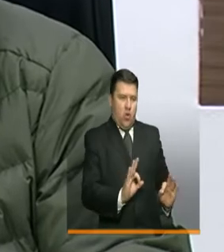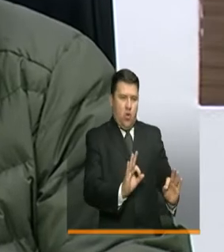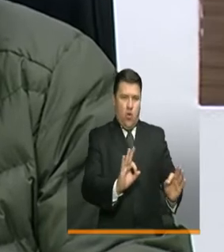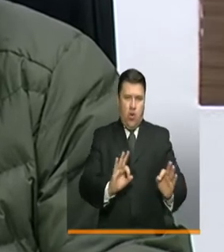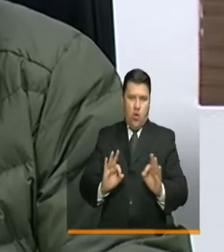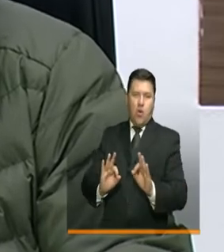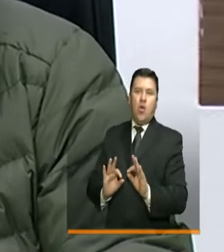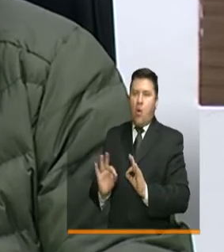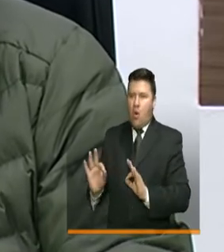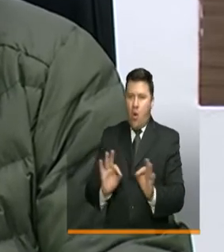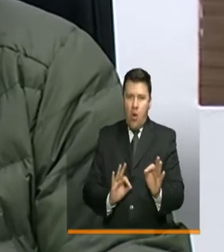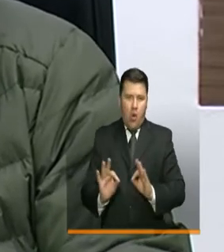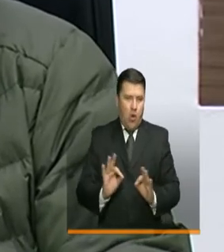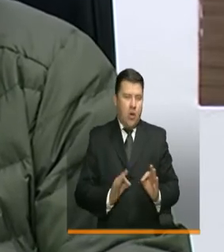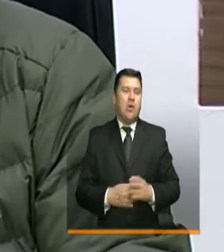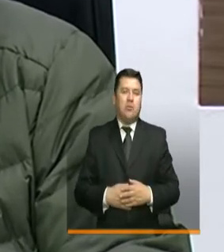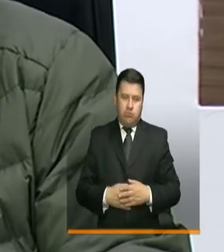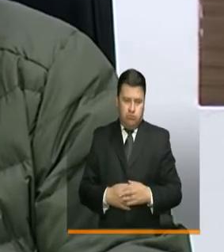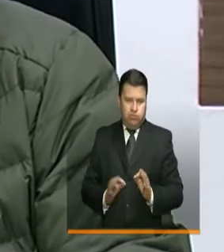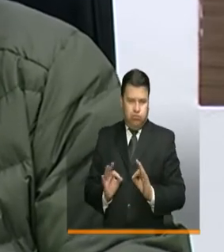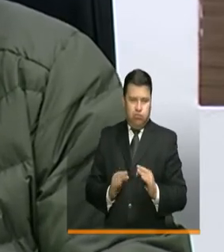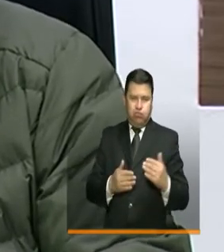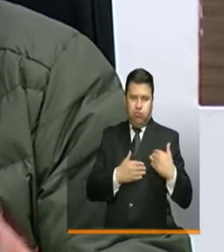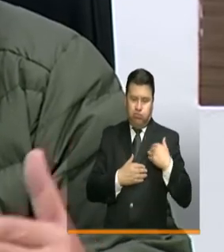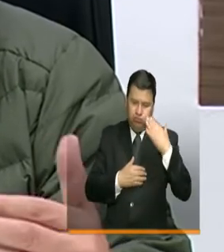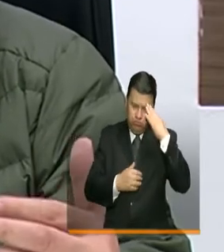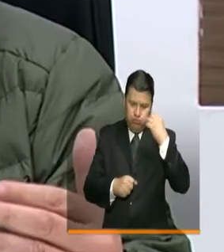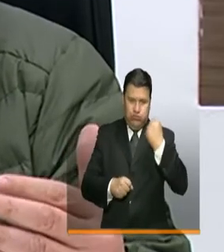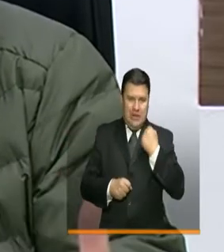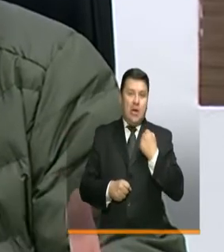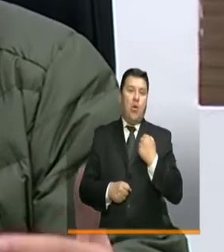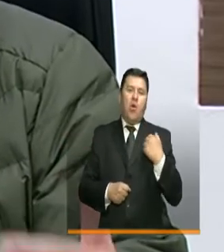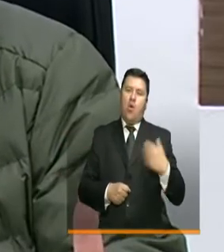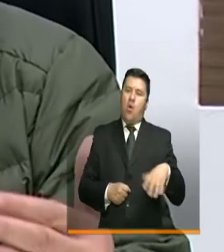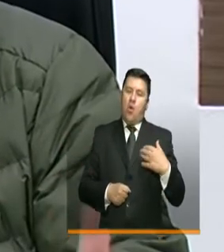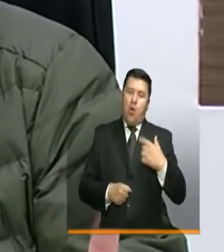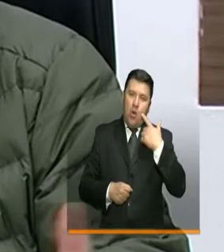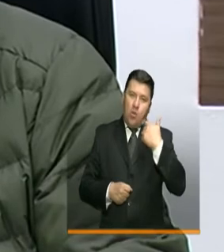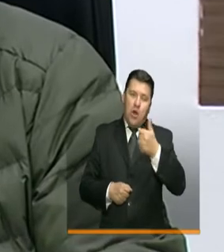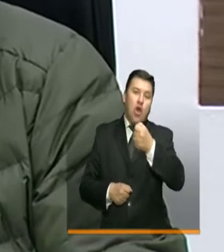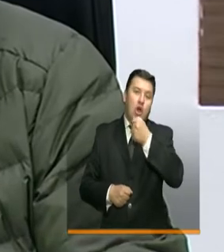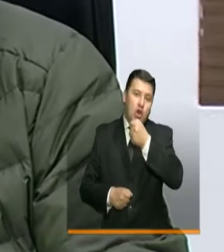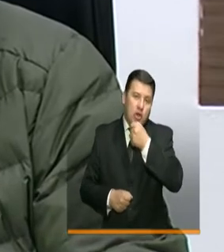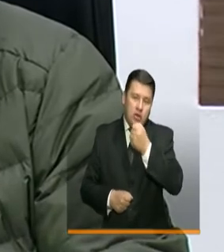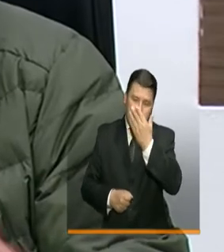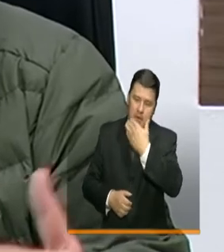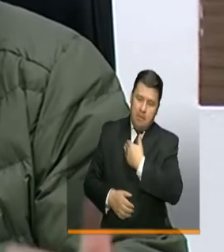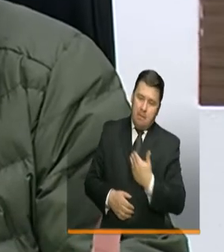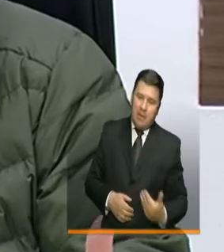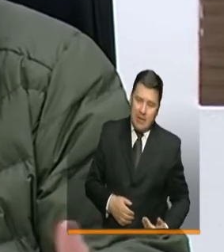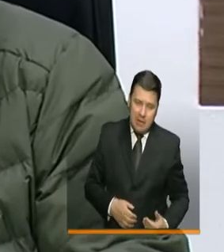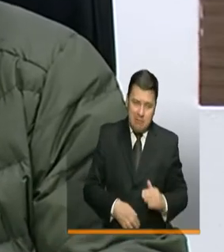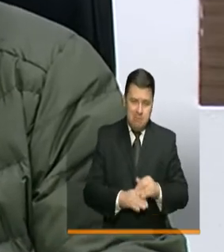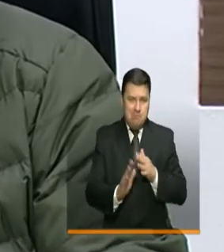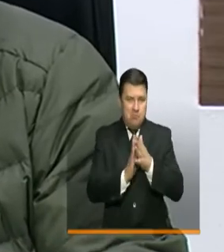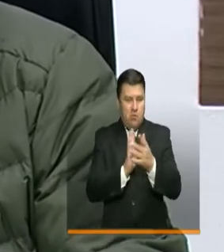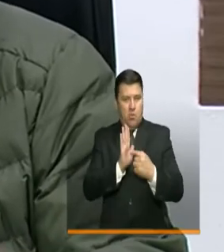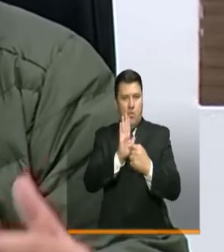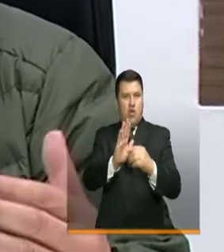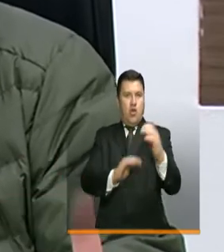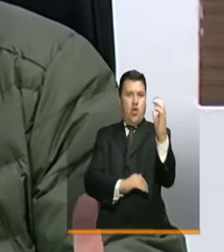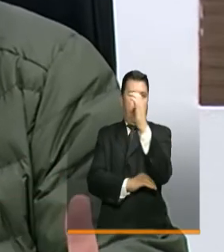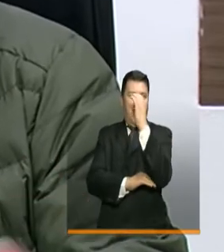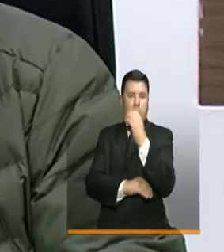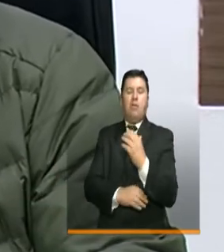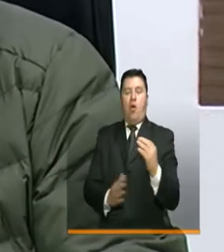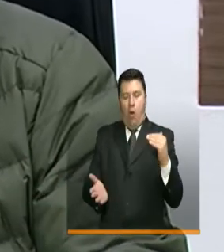punto de vista logístico, la Agencia Logística de las Fuerzas. Estas son muy buenas noticias, señor presidente, que le muestran a los